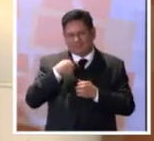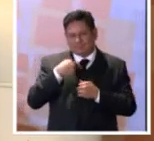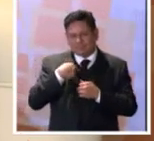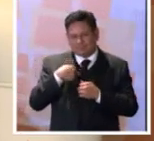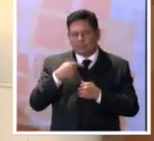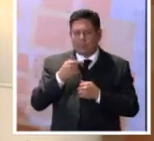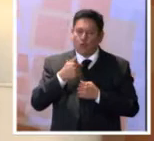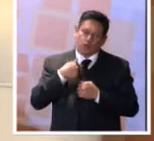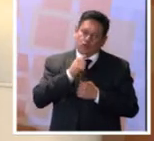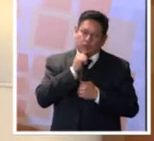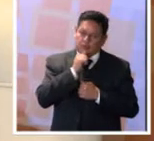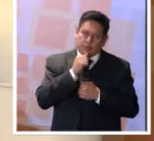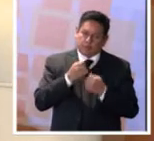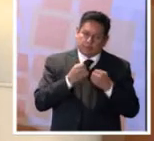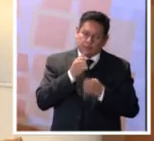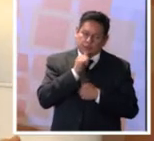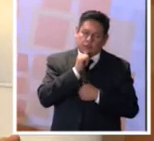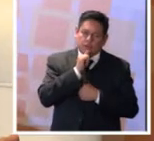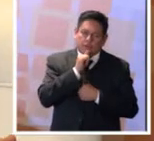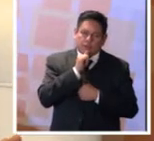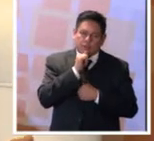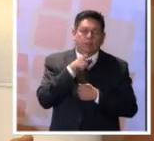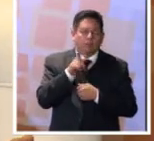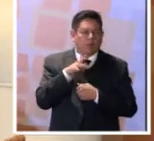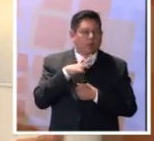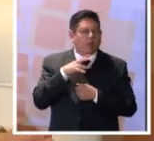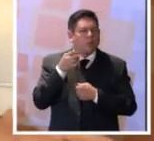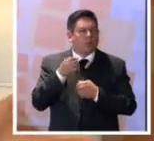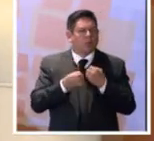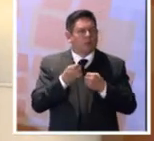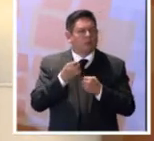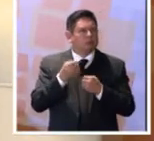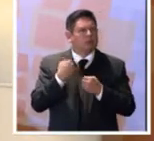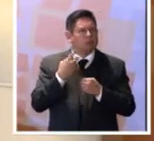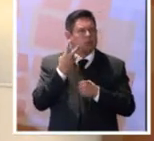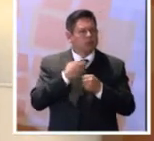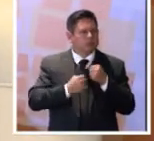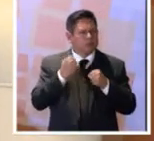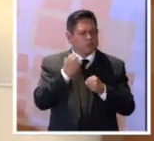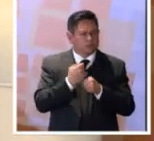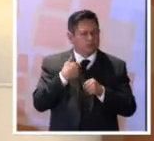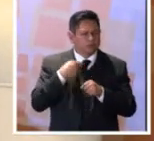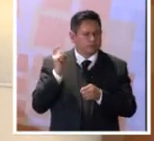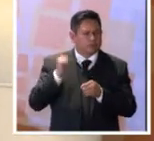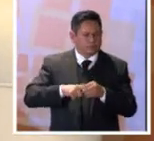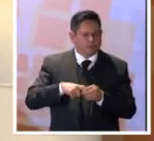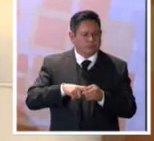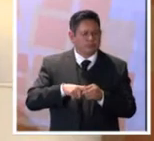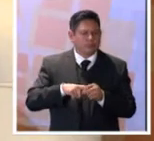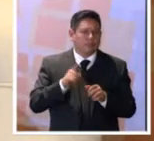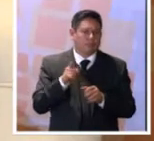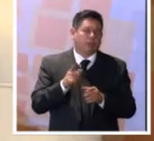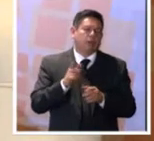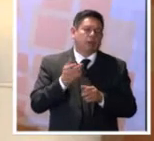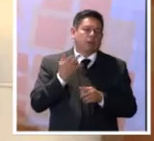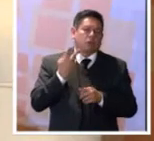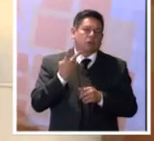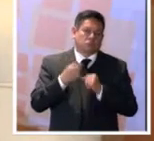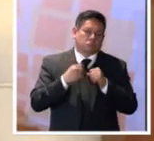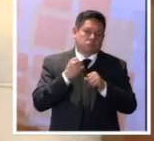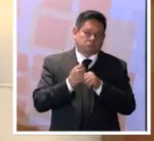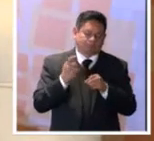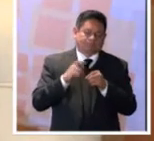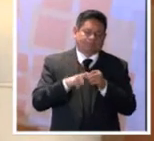aún todavía no llegaba a esa integración, voy a cumplir 2 años el próximo marzo de tener